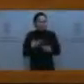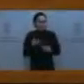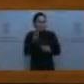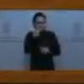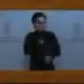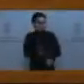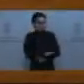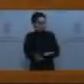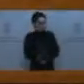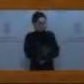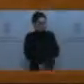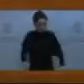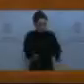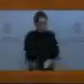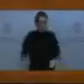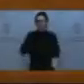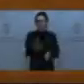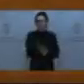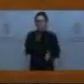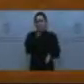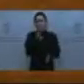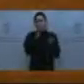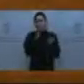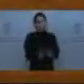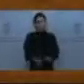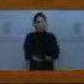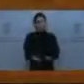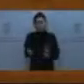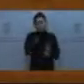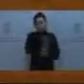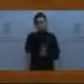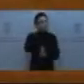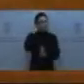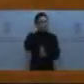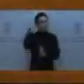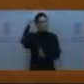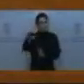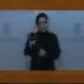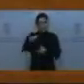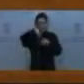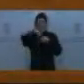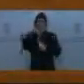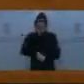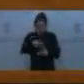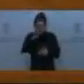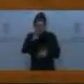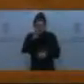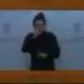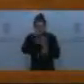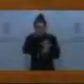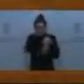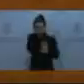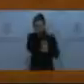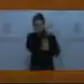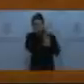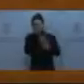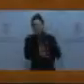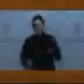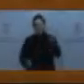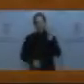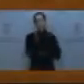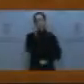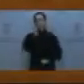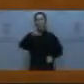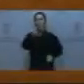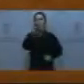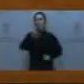vez más. Yo creo que el gran valor del prerrománico es un valor que no hemos sabido vender primero internamente. Llevamos 30 años, después de más de 30 años, después de la declaración de la UNESCO, los monumentos